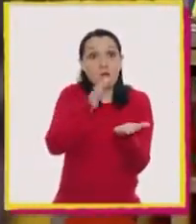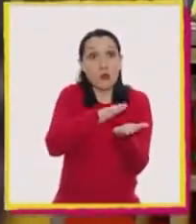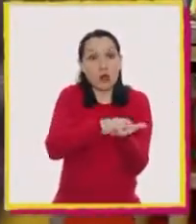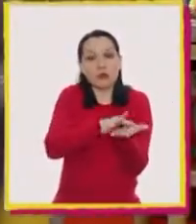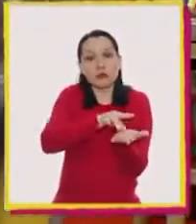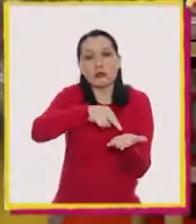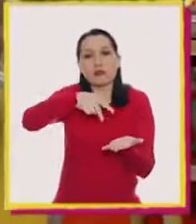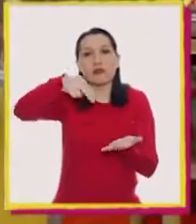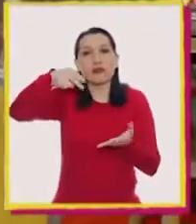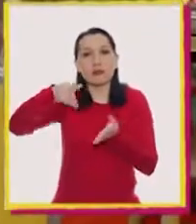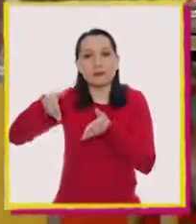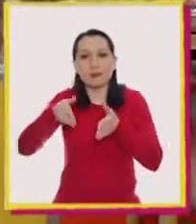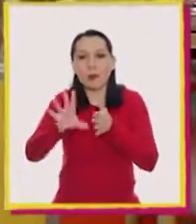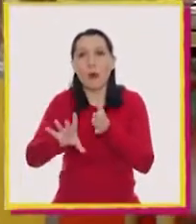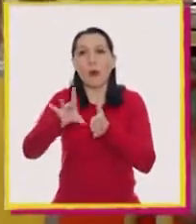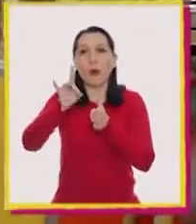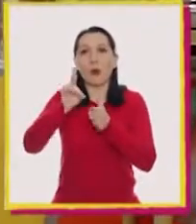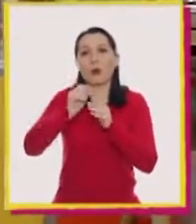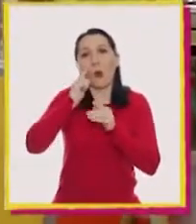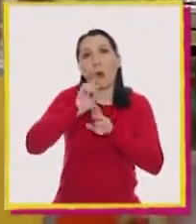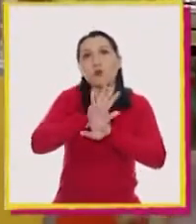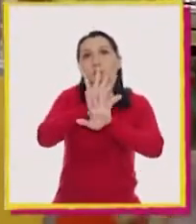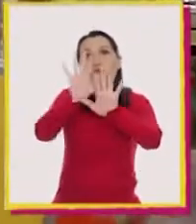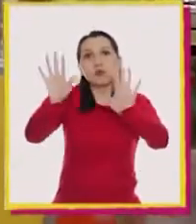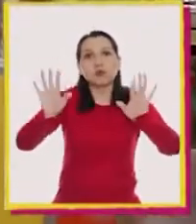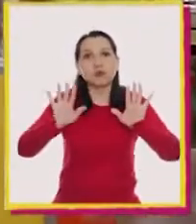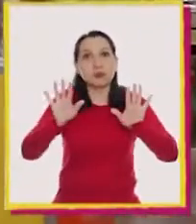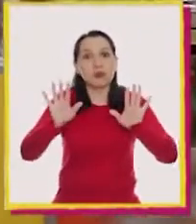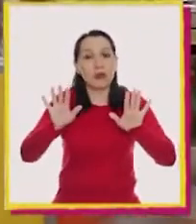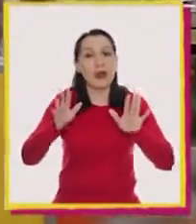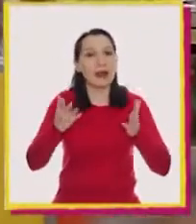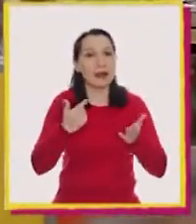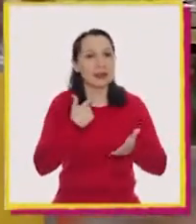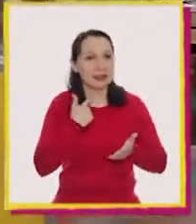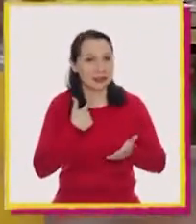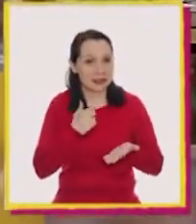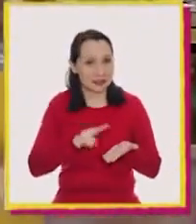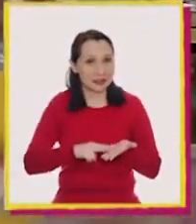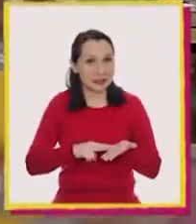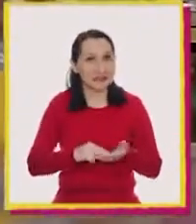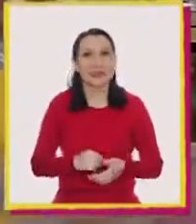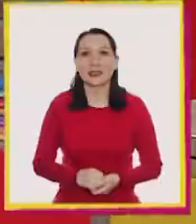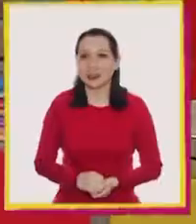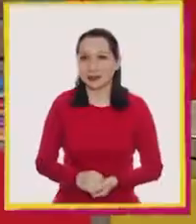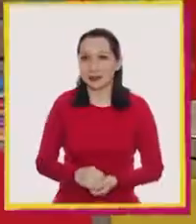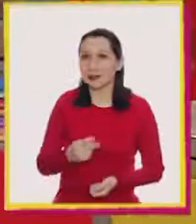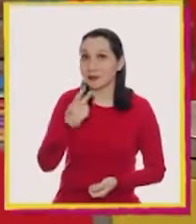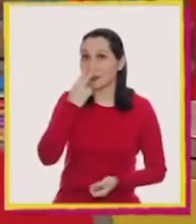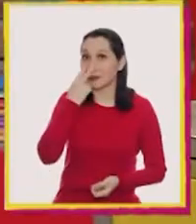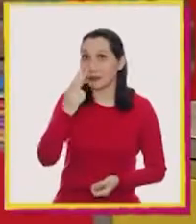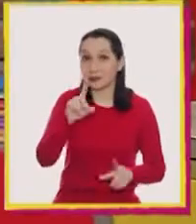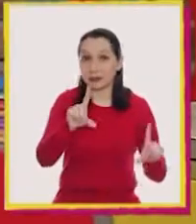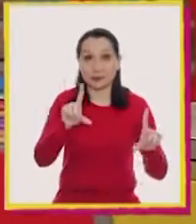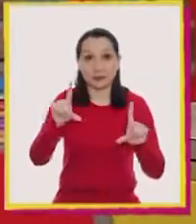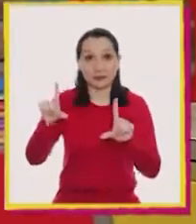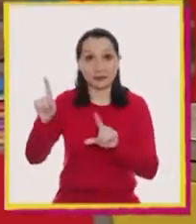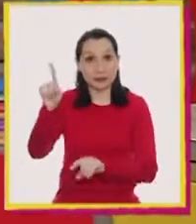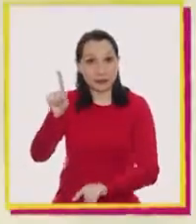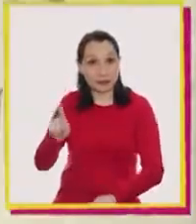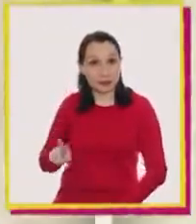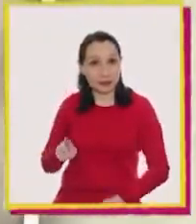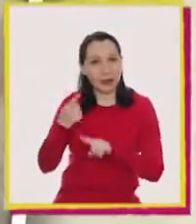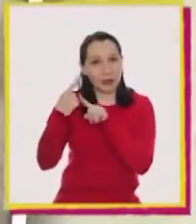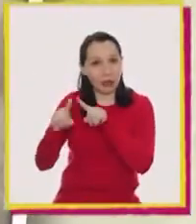morían pudiesen encontrar su camino hacia el más allá. ¡Qué interesante!, ¿verdad? Observen en su